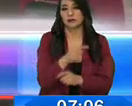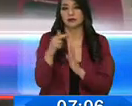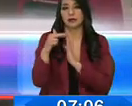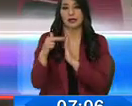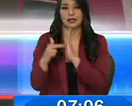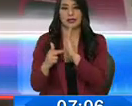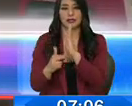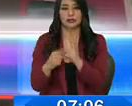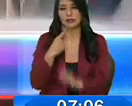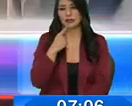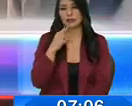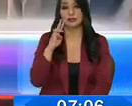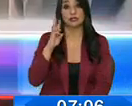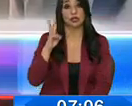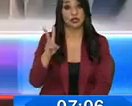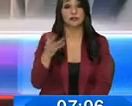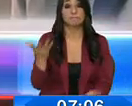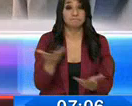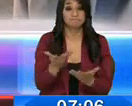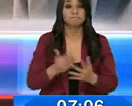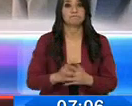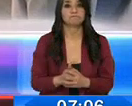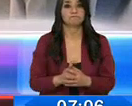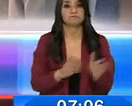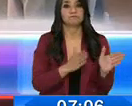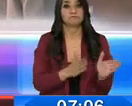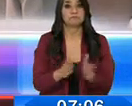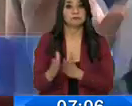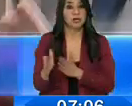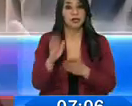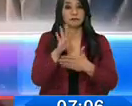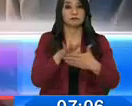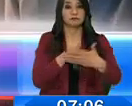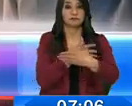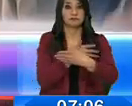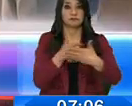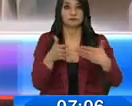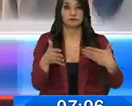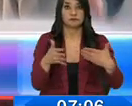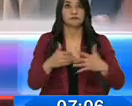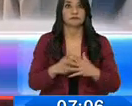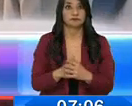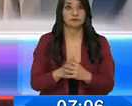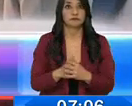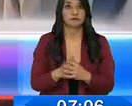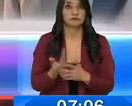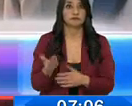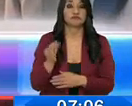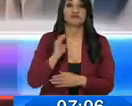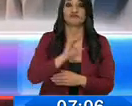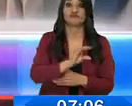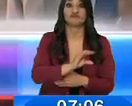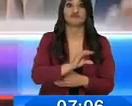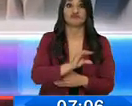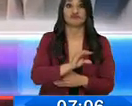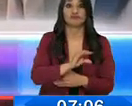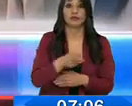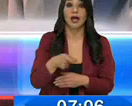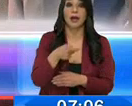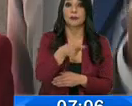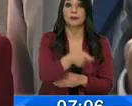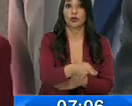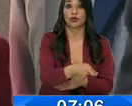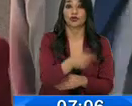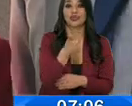serían 62. Será un esquema a través del FINGAD, una nueva figura de FINGAD, con un abono inicial